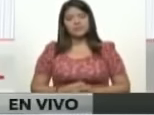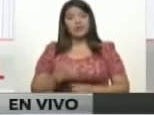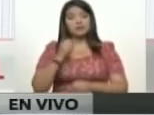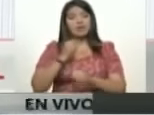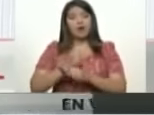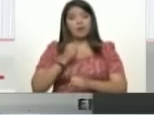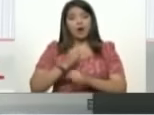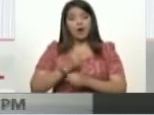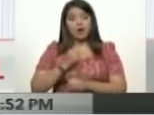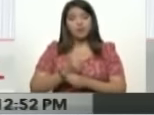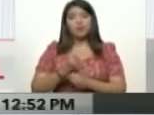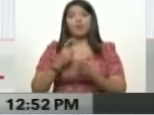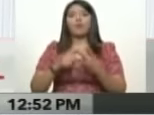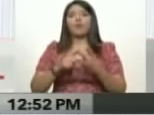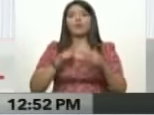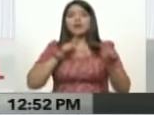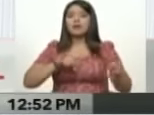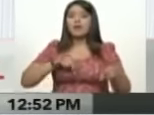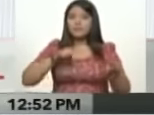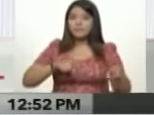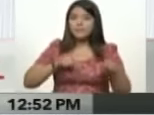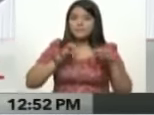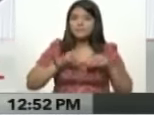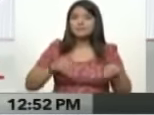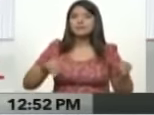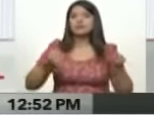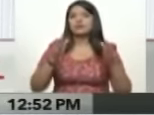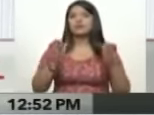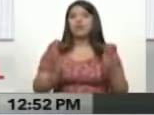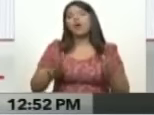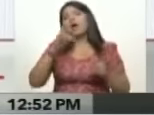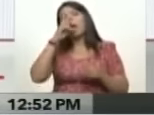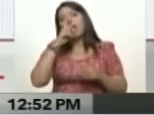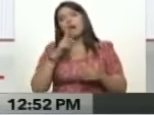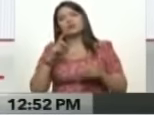obreros y campesinos de los años 60,